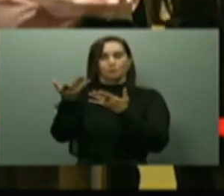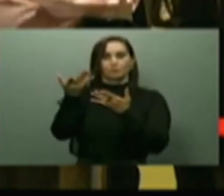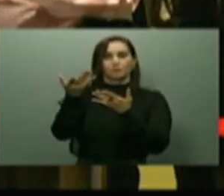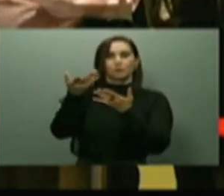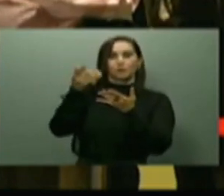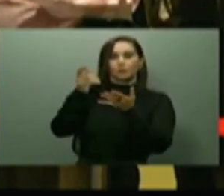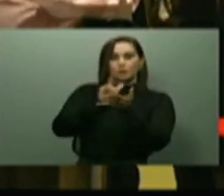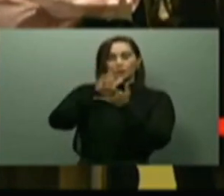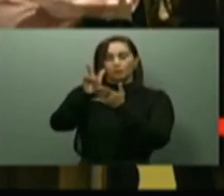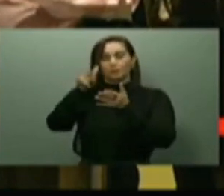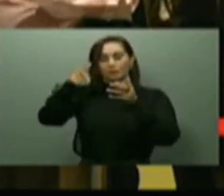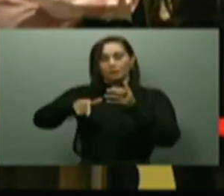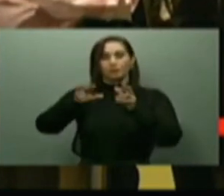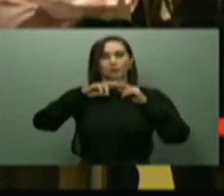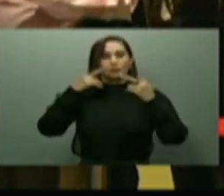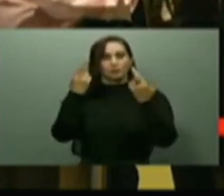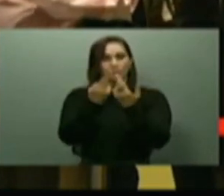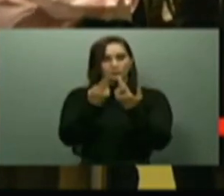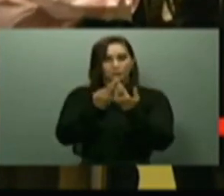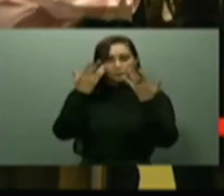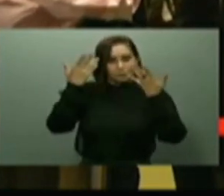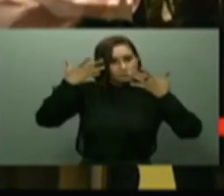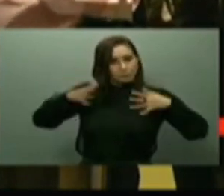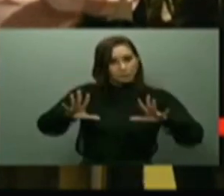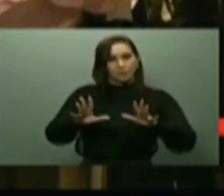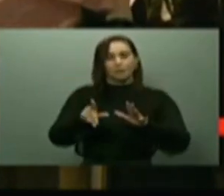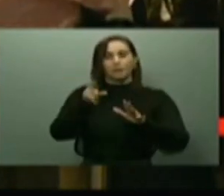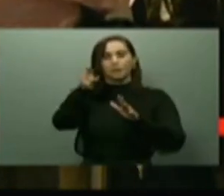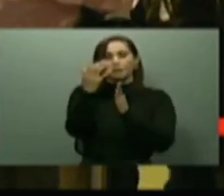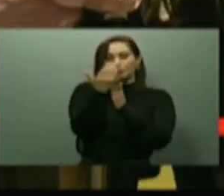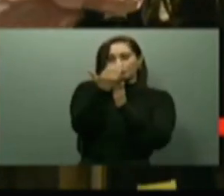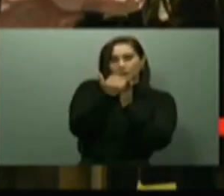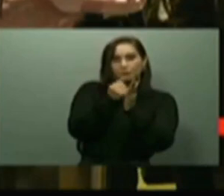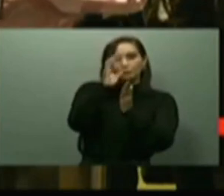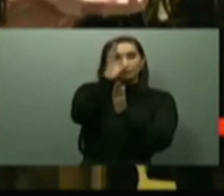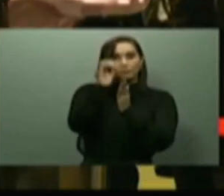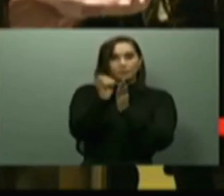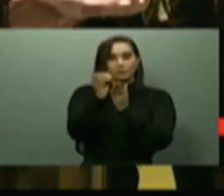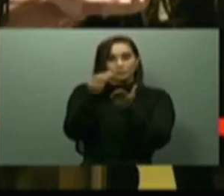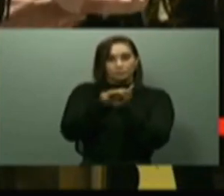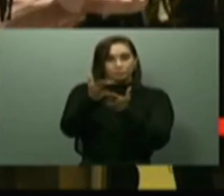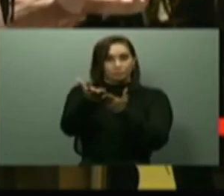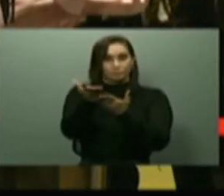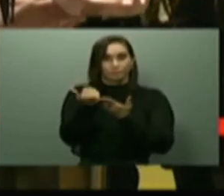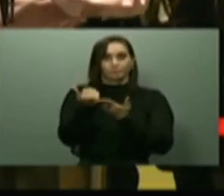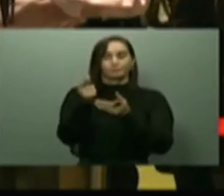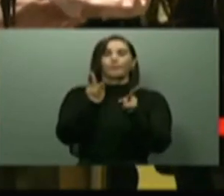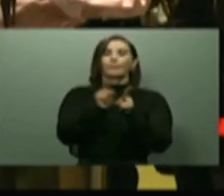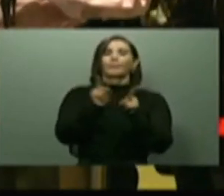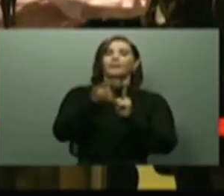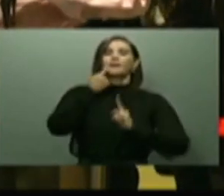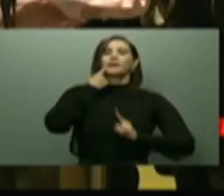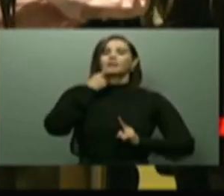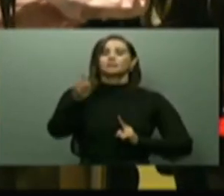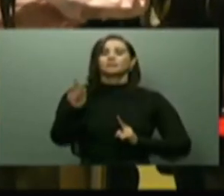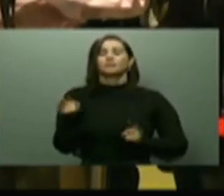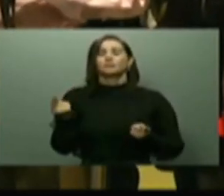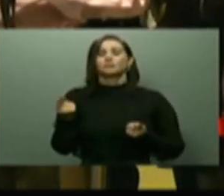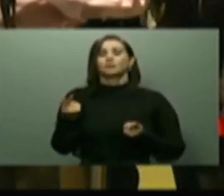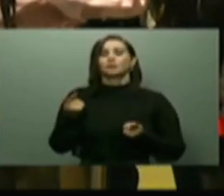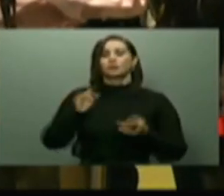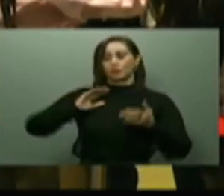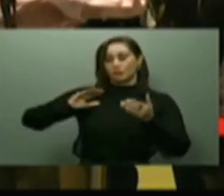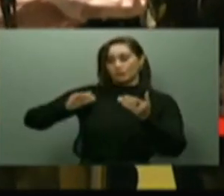reunión se tocó ese tema y si se pretende algún tipo de reducción de esos precios. Y también han demandado facilidades para que hijos